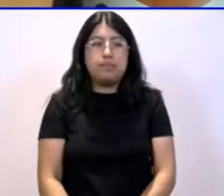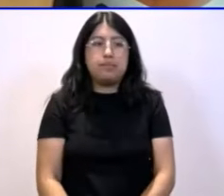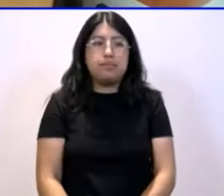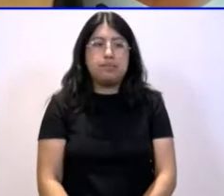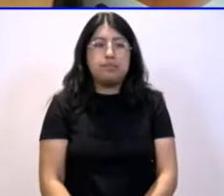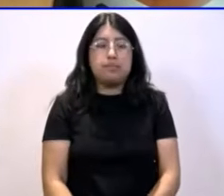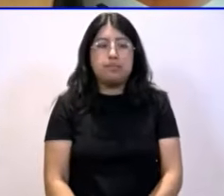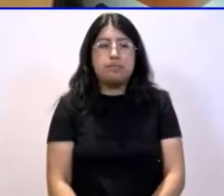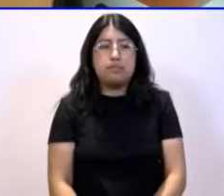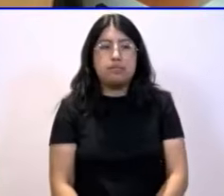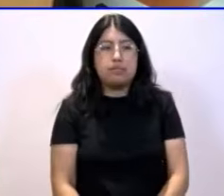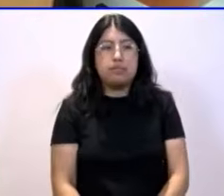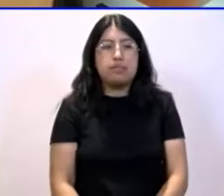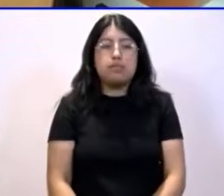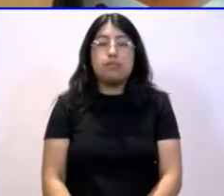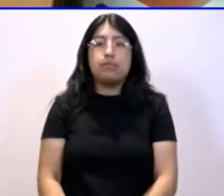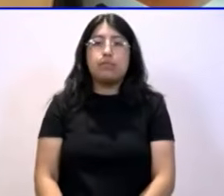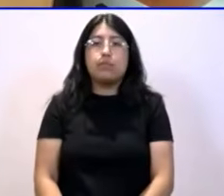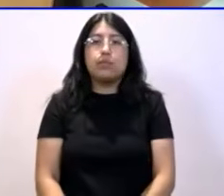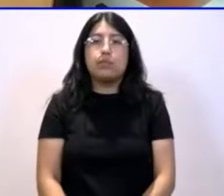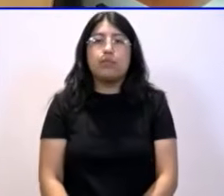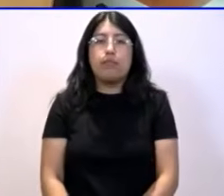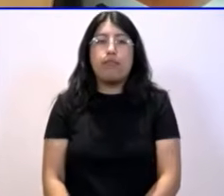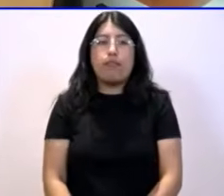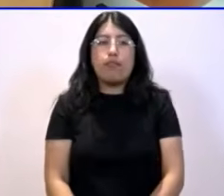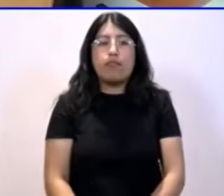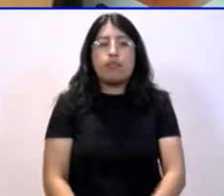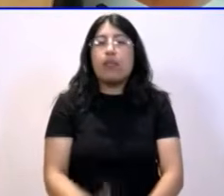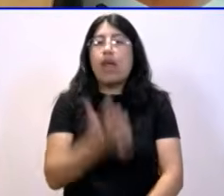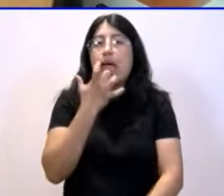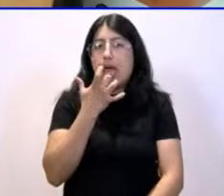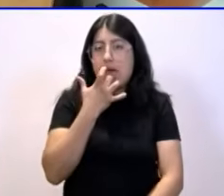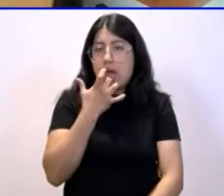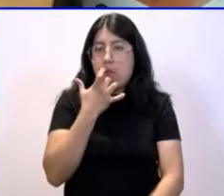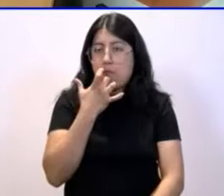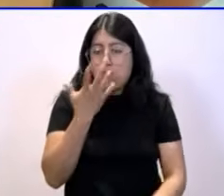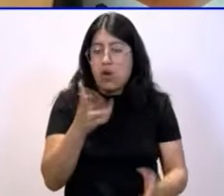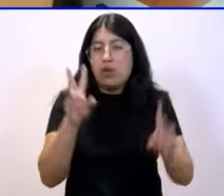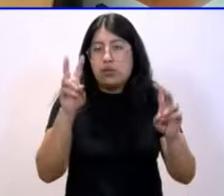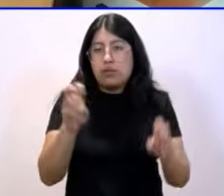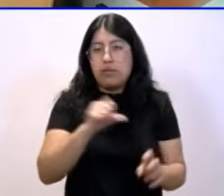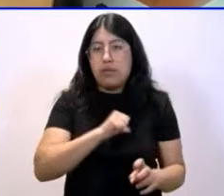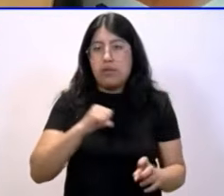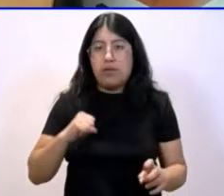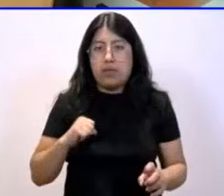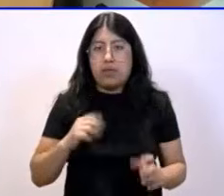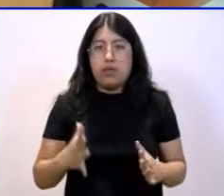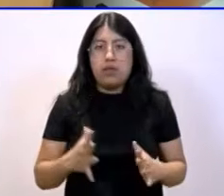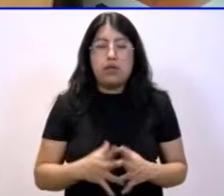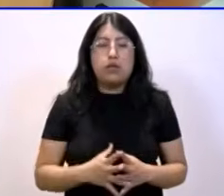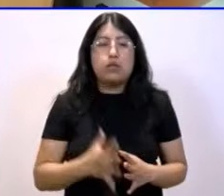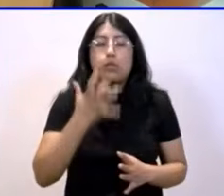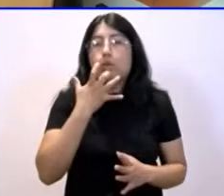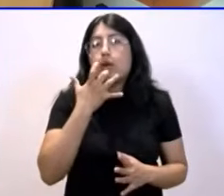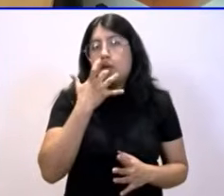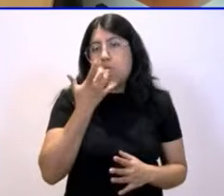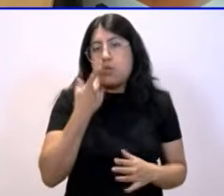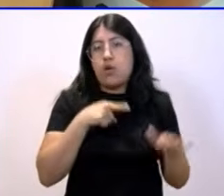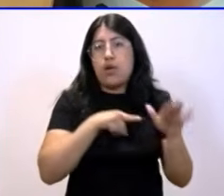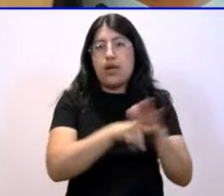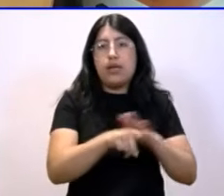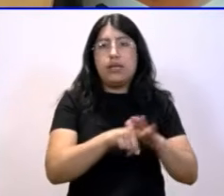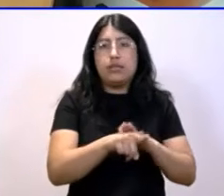Pues le voy a decir, le voy a poner un ejemplo con respecto a las privatizaciones. Por ejemplo, bueno, pues la gestión